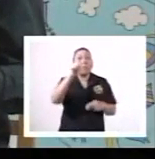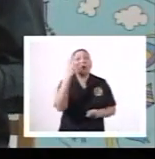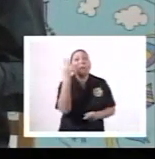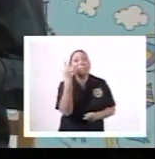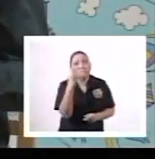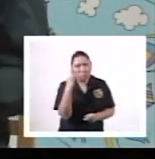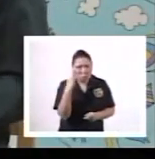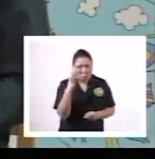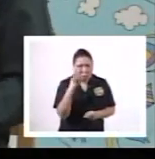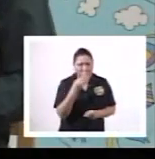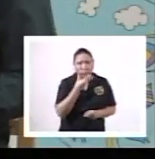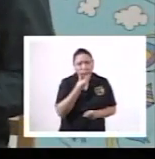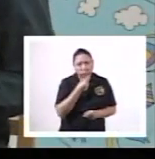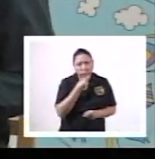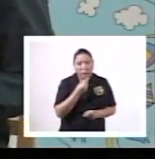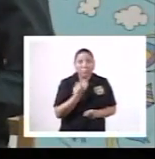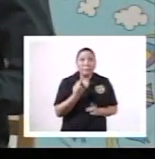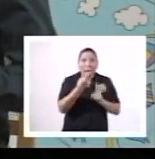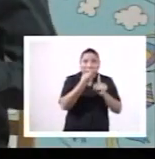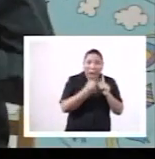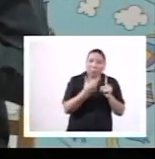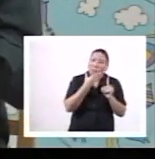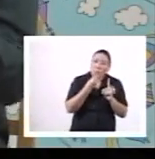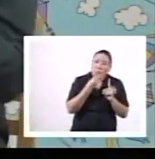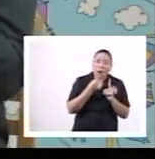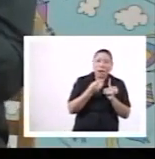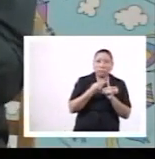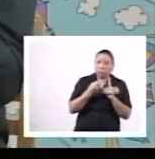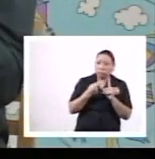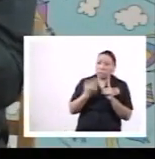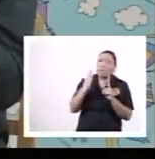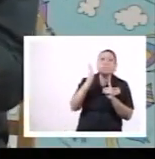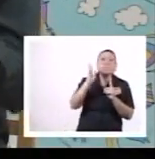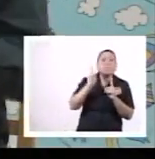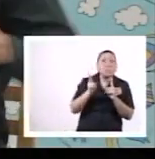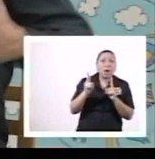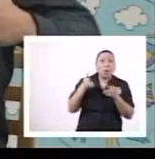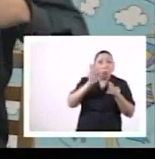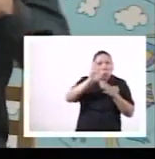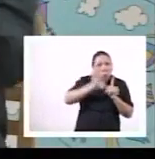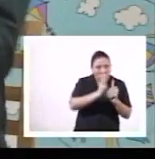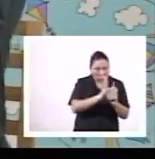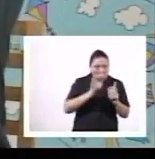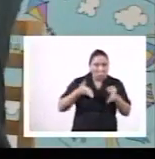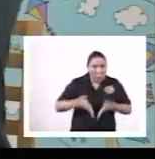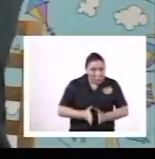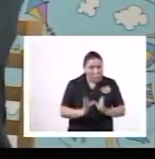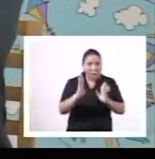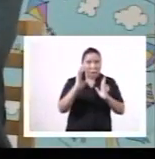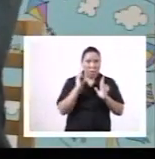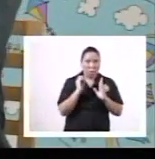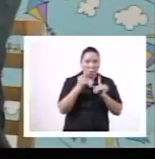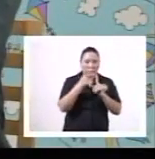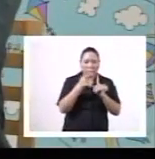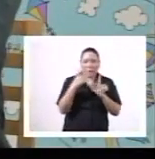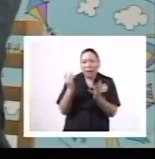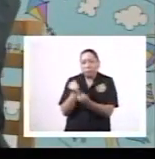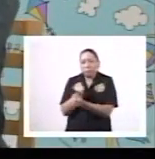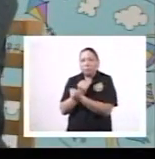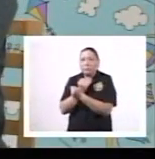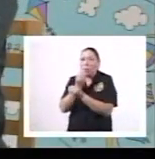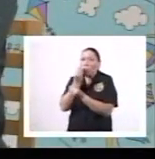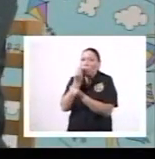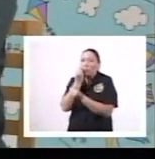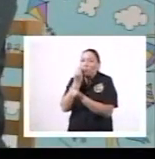hijo. Él siempre se despedía de ella con un beso en la frente. Ella lo abrazaba y decía que lo amaba,